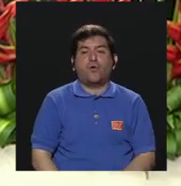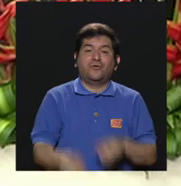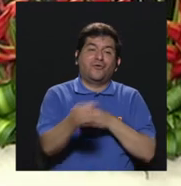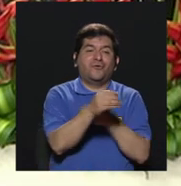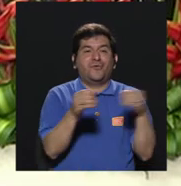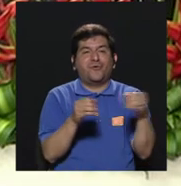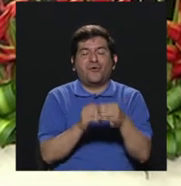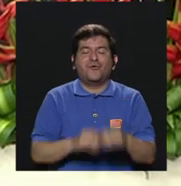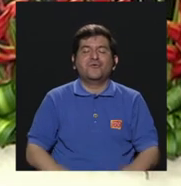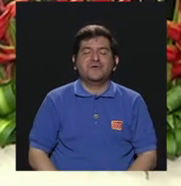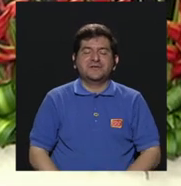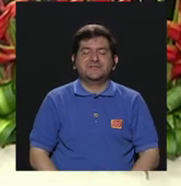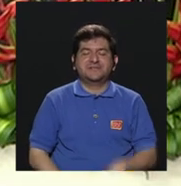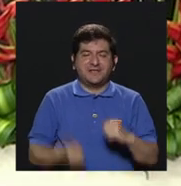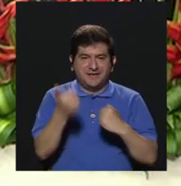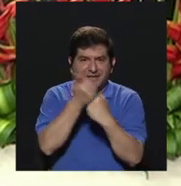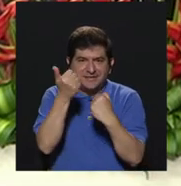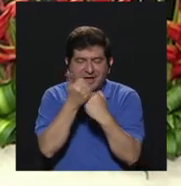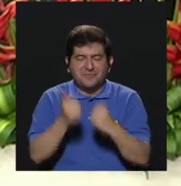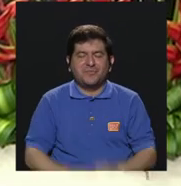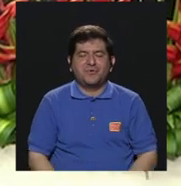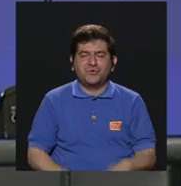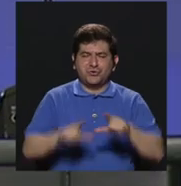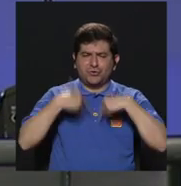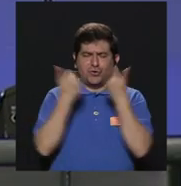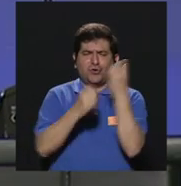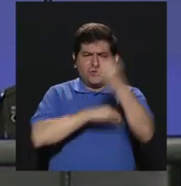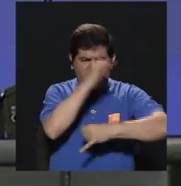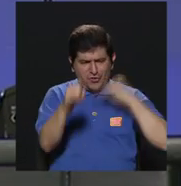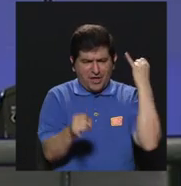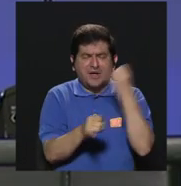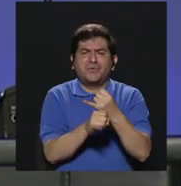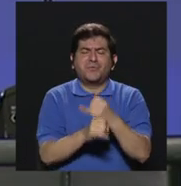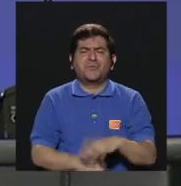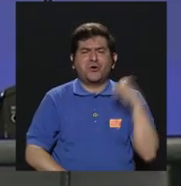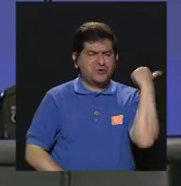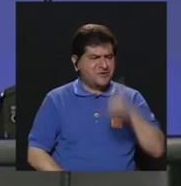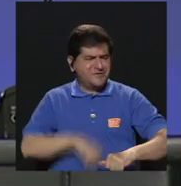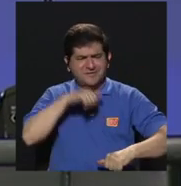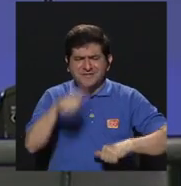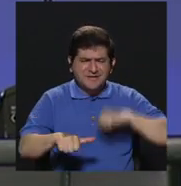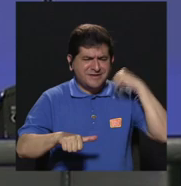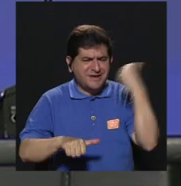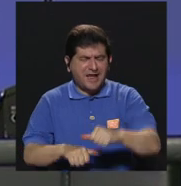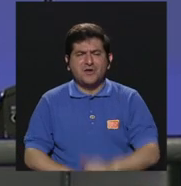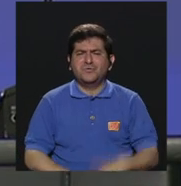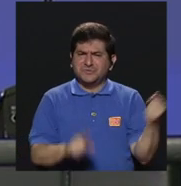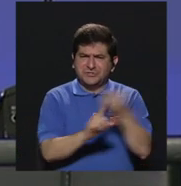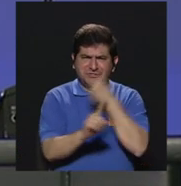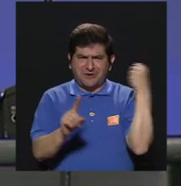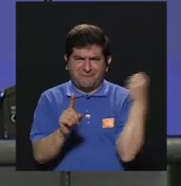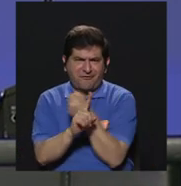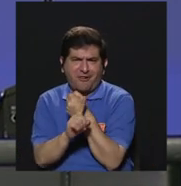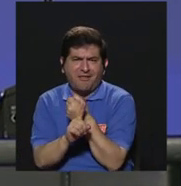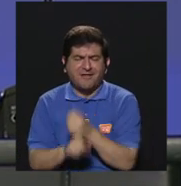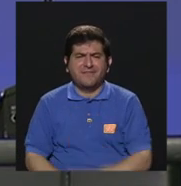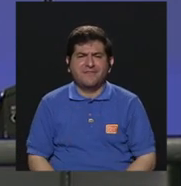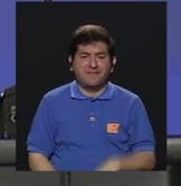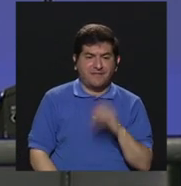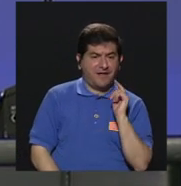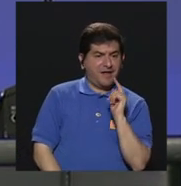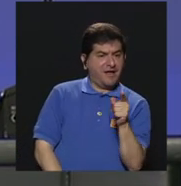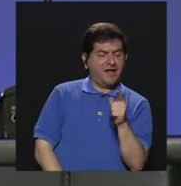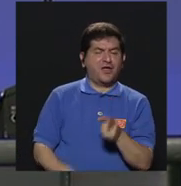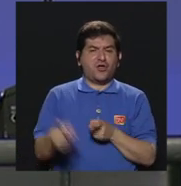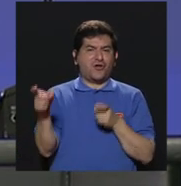los grandes carteles internacionales que se disputan de manera muy violenta